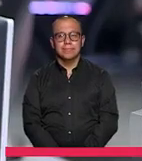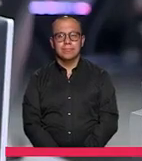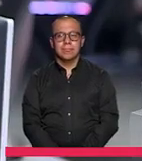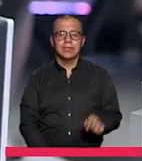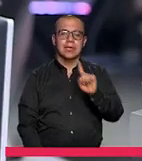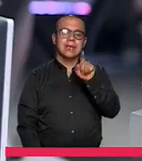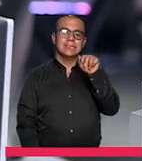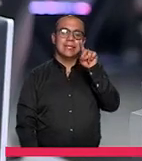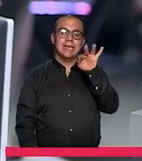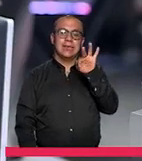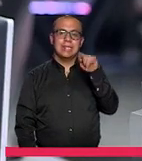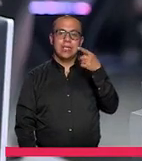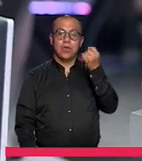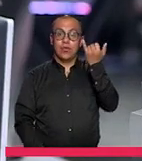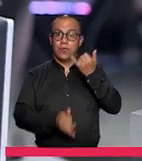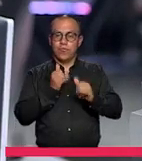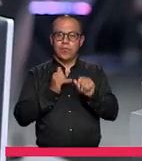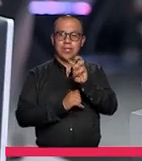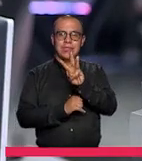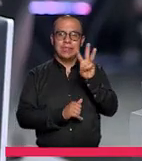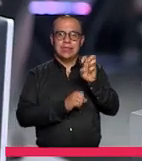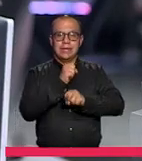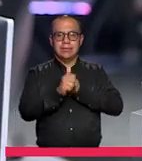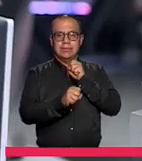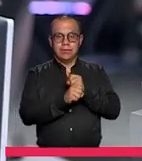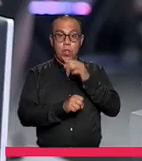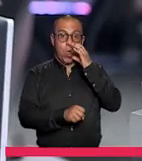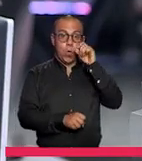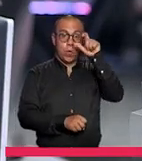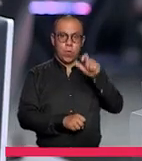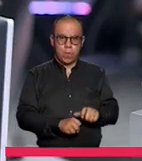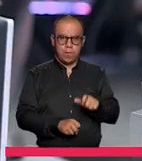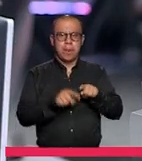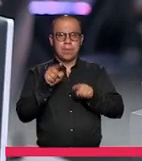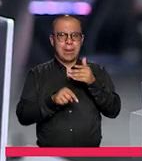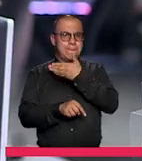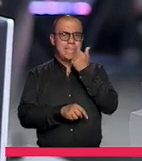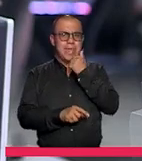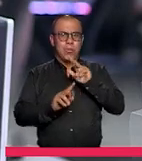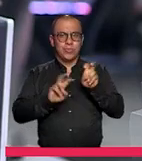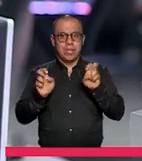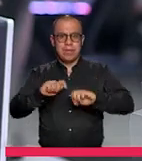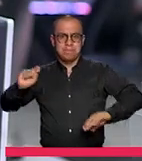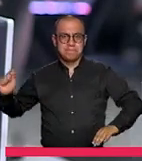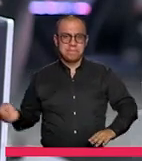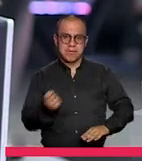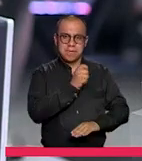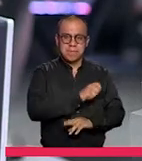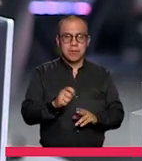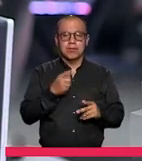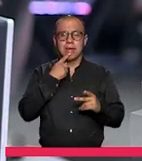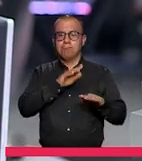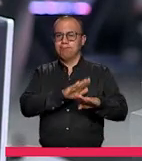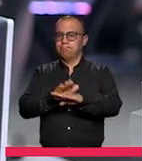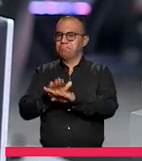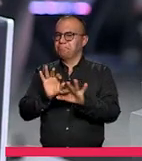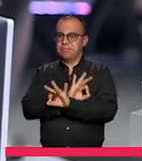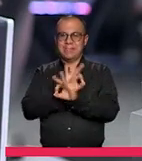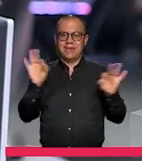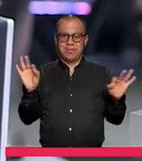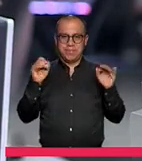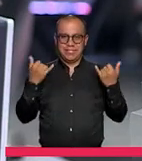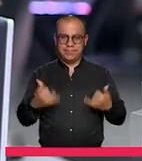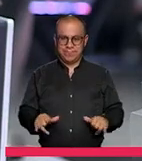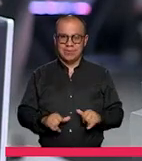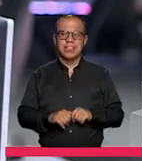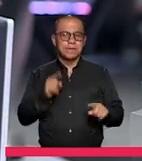Santiago Giraldo puso fin a su carrera a los 33 años. El risaraldense, para muchos el mejor del tenis de nuestro país en su historia, anunció su retiro, dejando